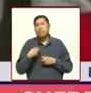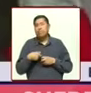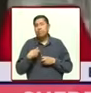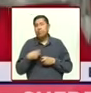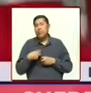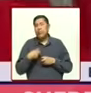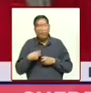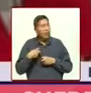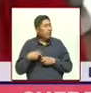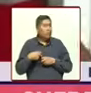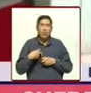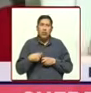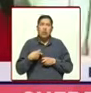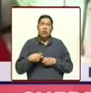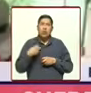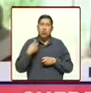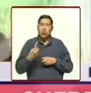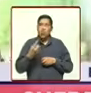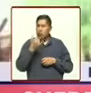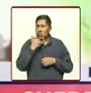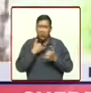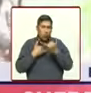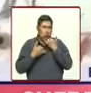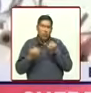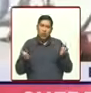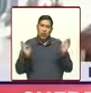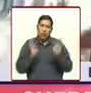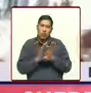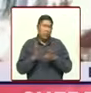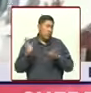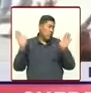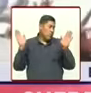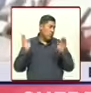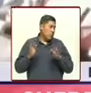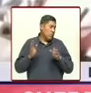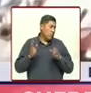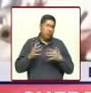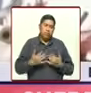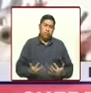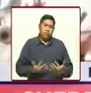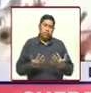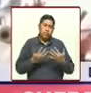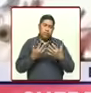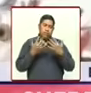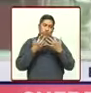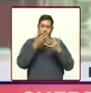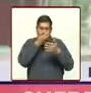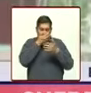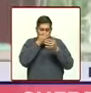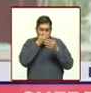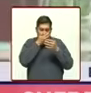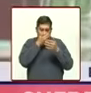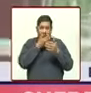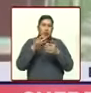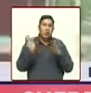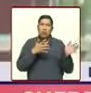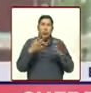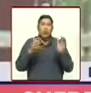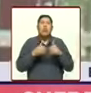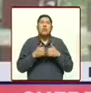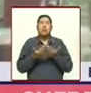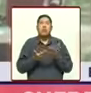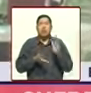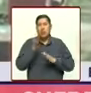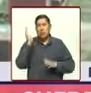día difícil, por lo que digamos cerrado, y bueno, no hay rato que no corre viento, no, y uno